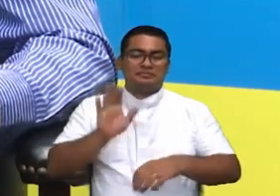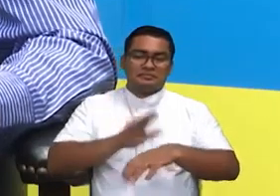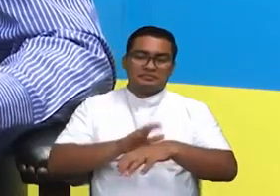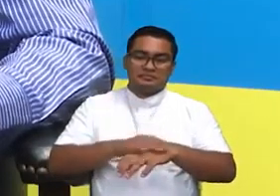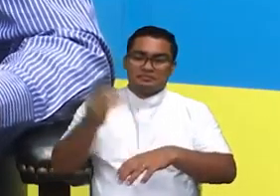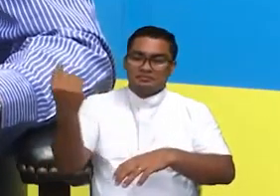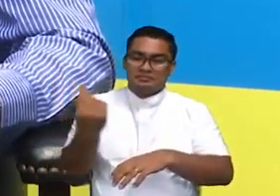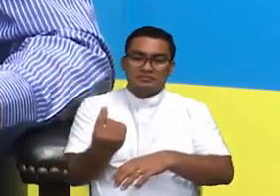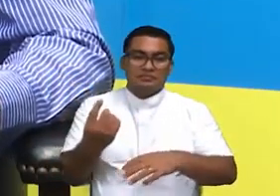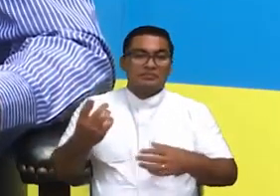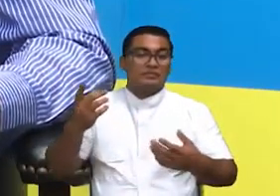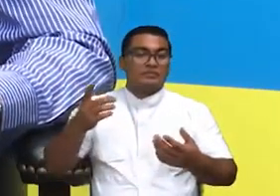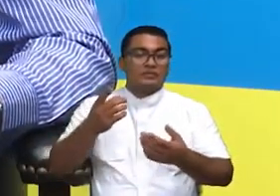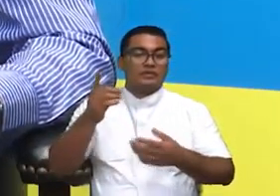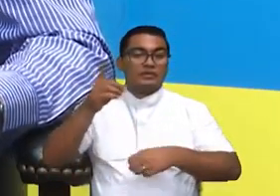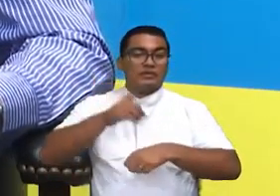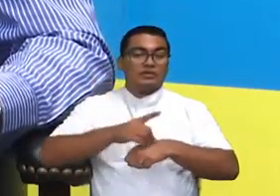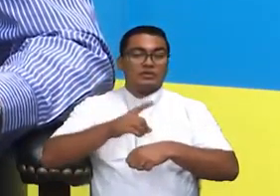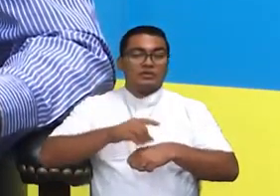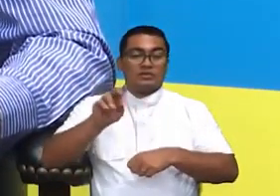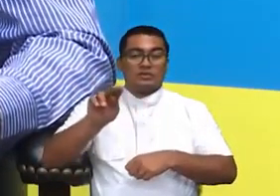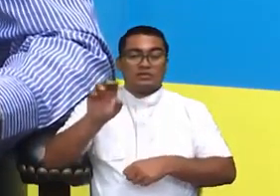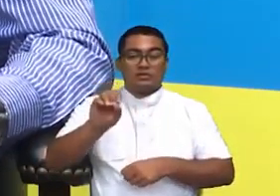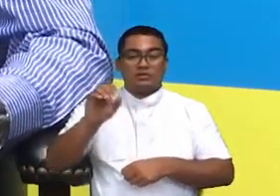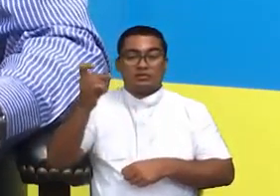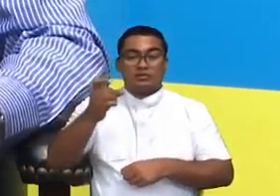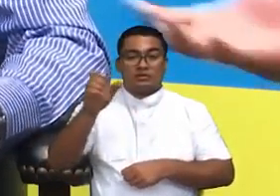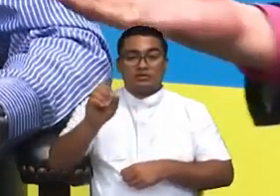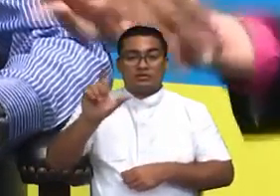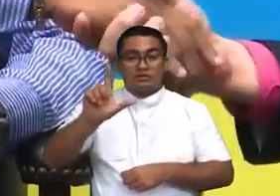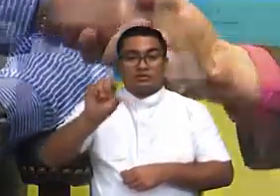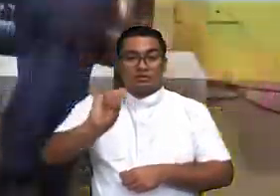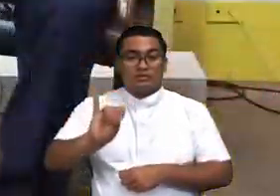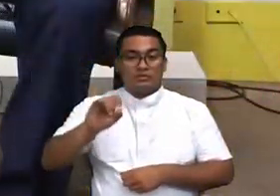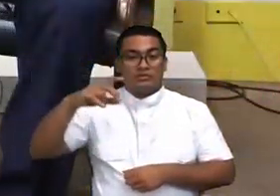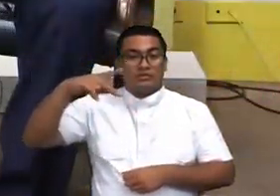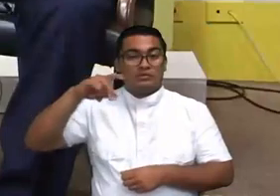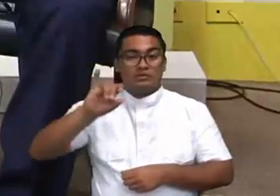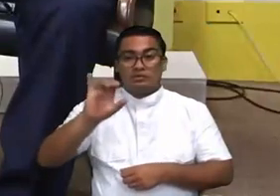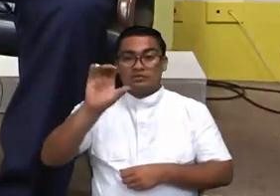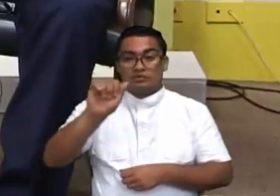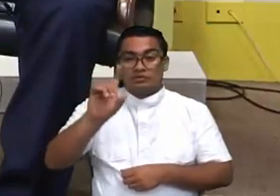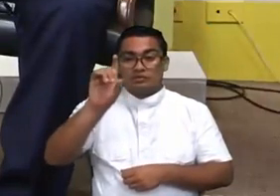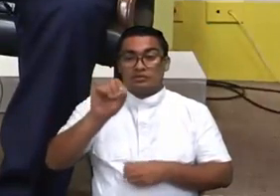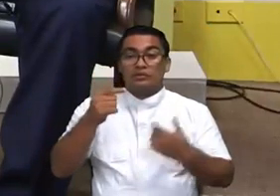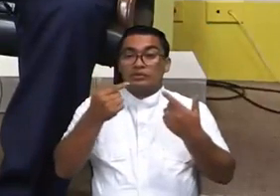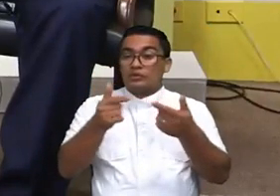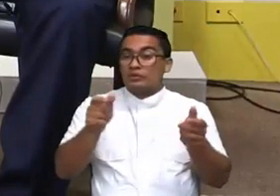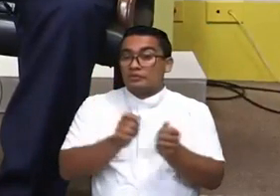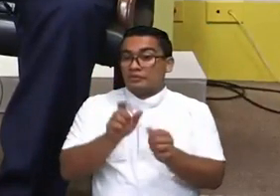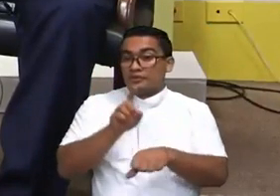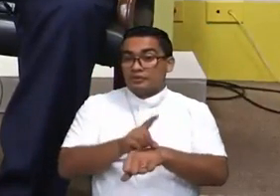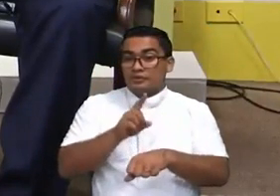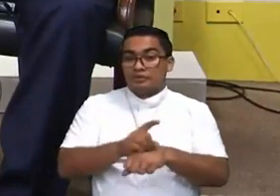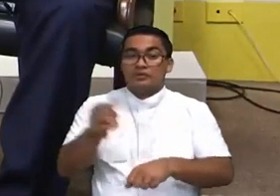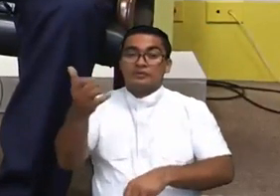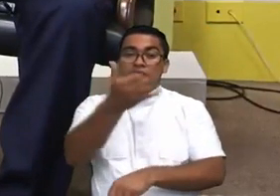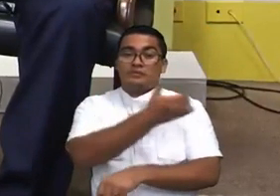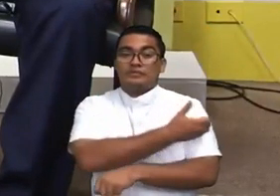de hoy al doctor Noxoli Picado, quien es parte del equipo médico del Hospital de Referencia